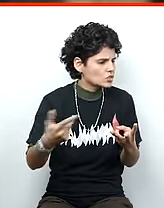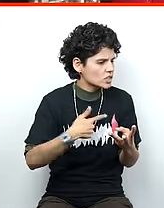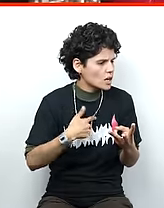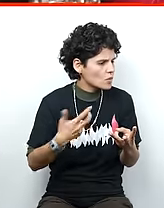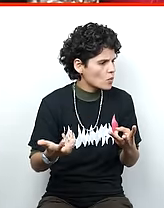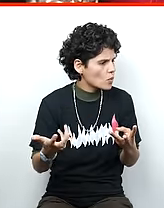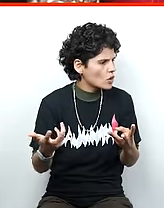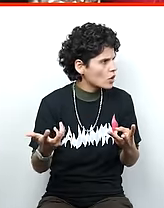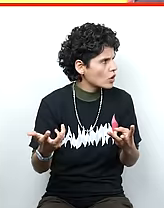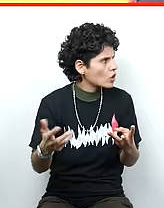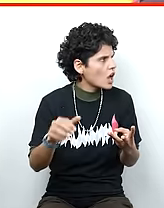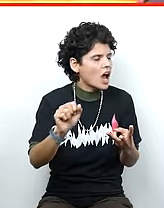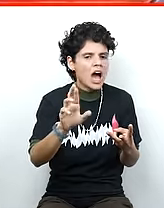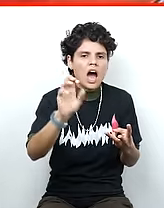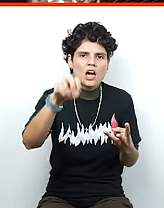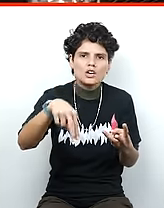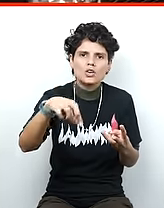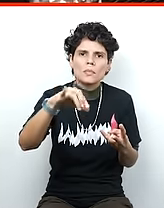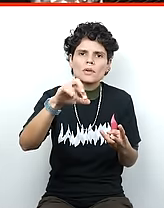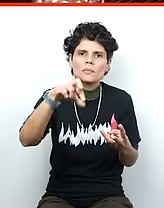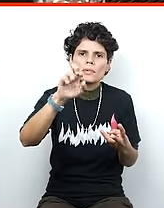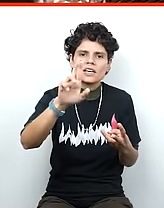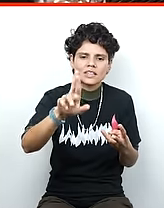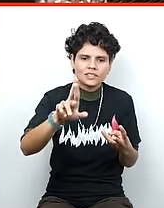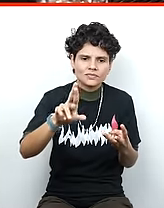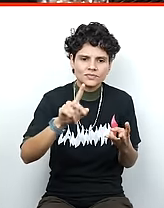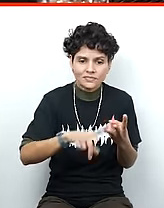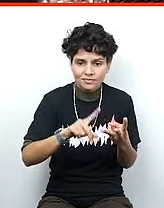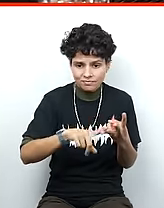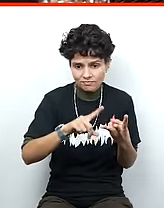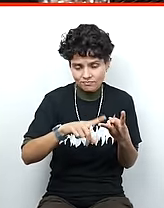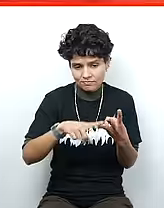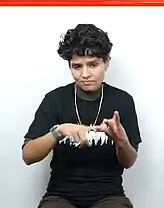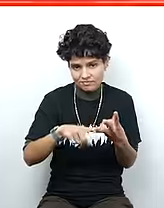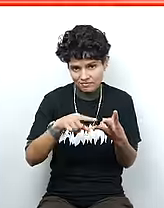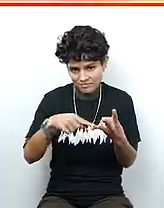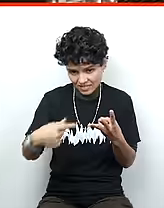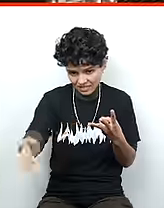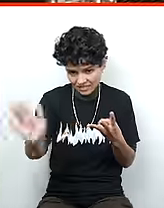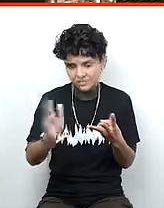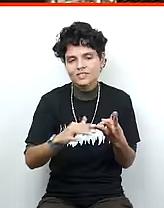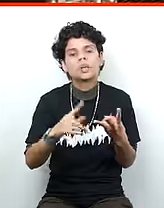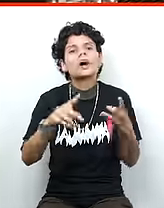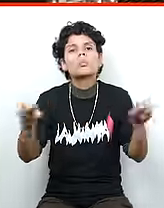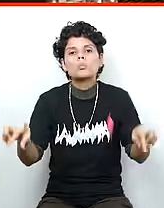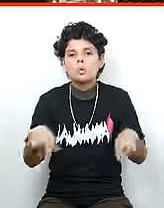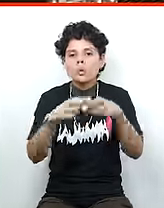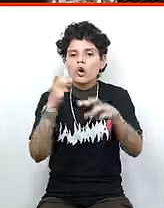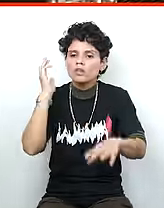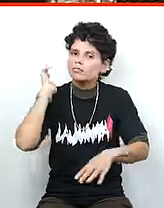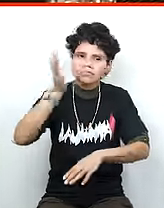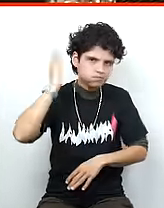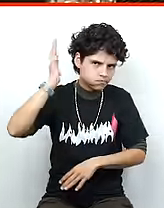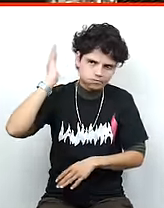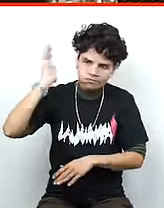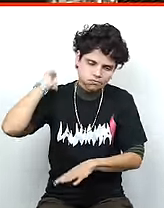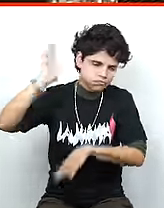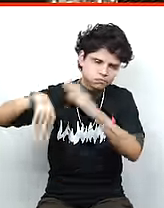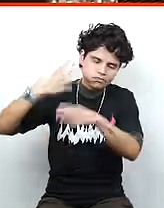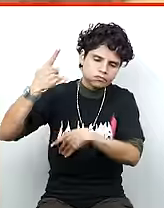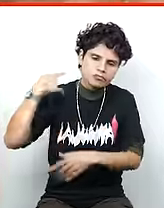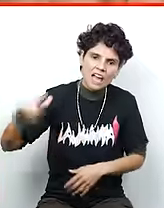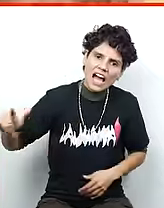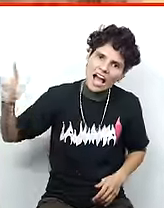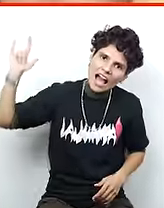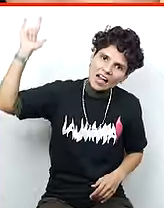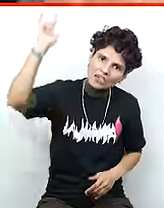español? Aaron Piper. Ese. y vamos a Pucón, pues nos vamos con la Atenea, nos vamos